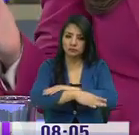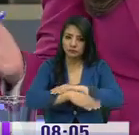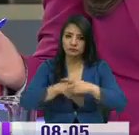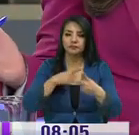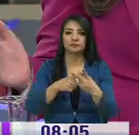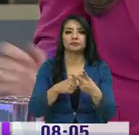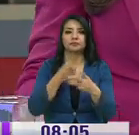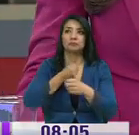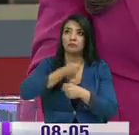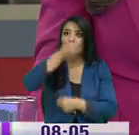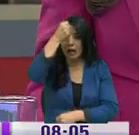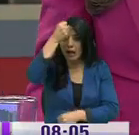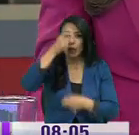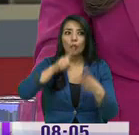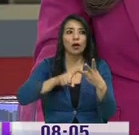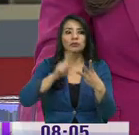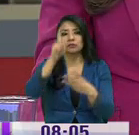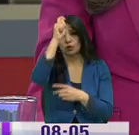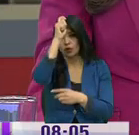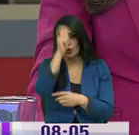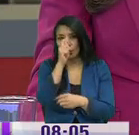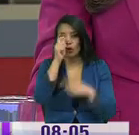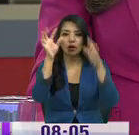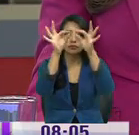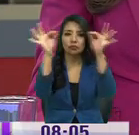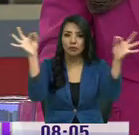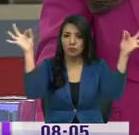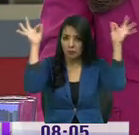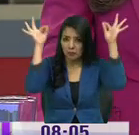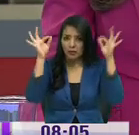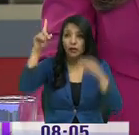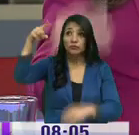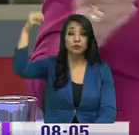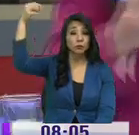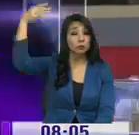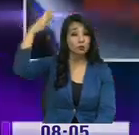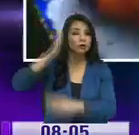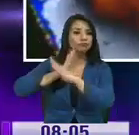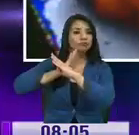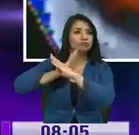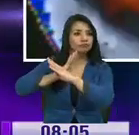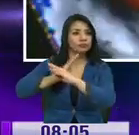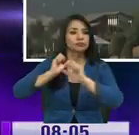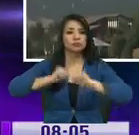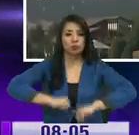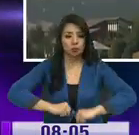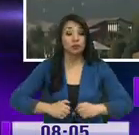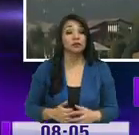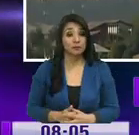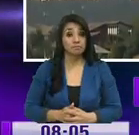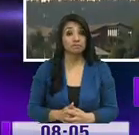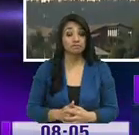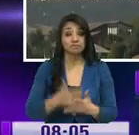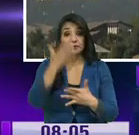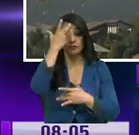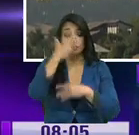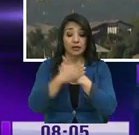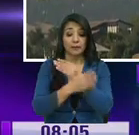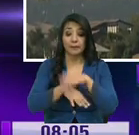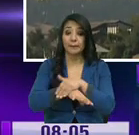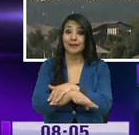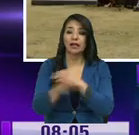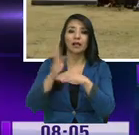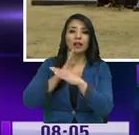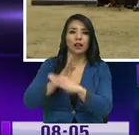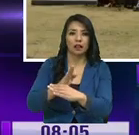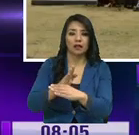un paraguas o también una gorra, un sombrero para evitar que los rayos le peguen directamente y así evitar las enfermedades de la piel, sobre